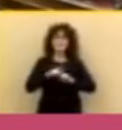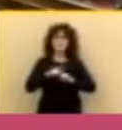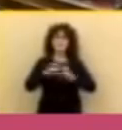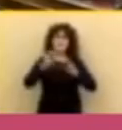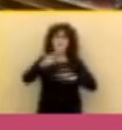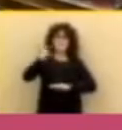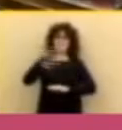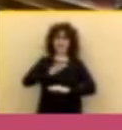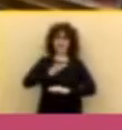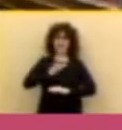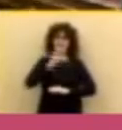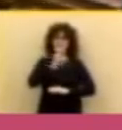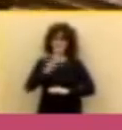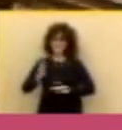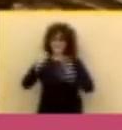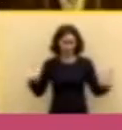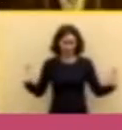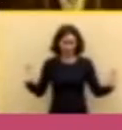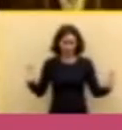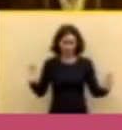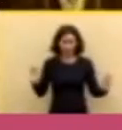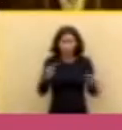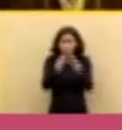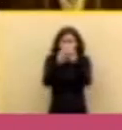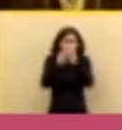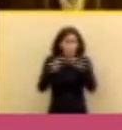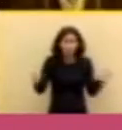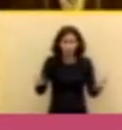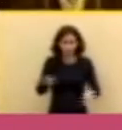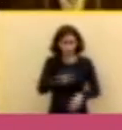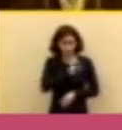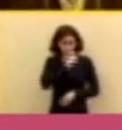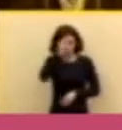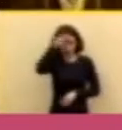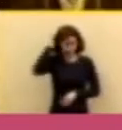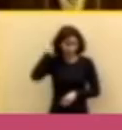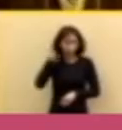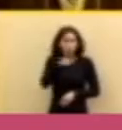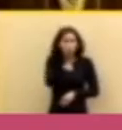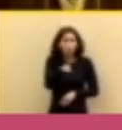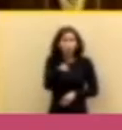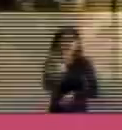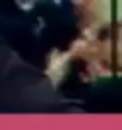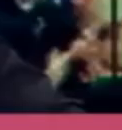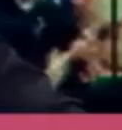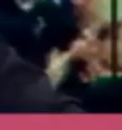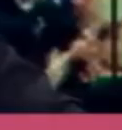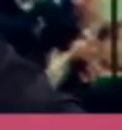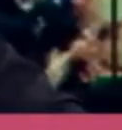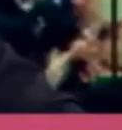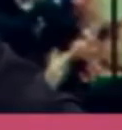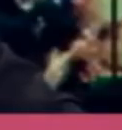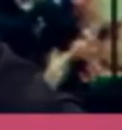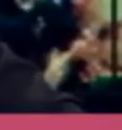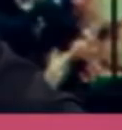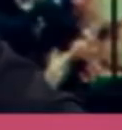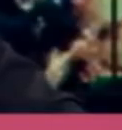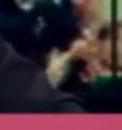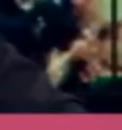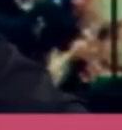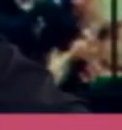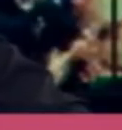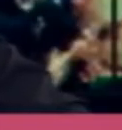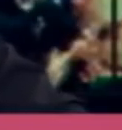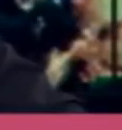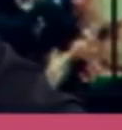de enganche para ver si pican y se sientan. Dime una cosa, Nuria, lo más sorprendente no ha sido el voto, sino el tono, que ha sido